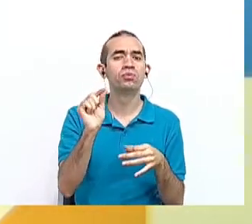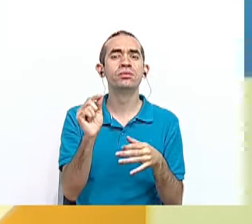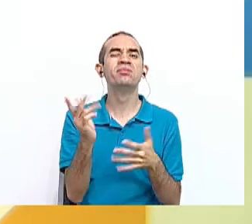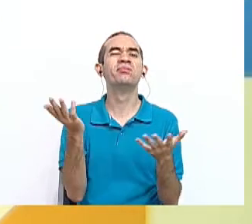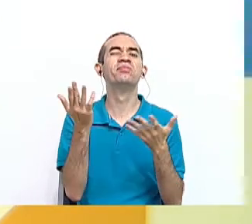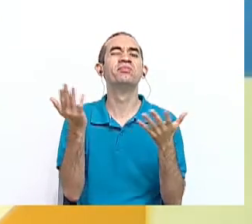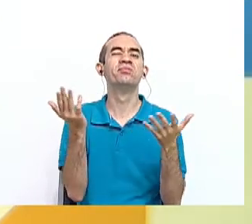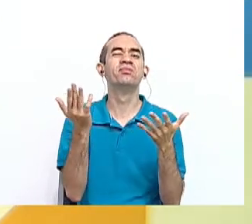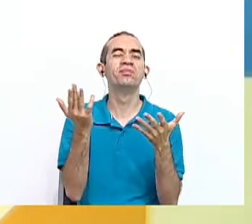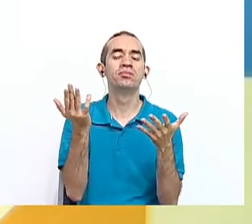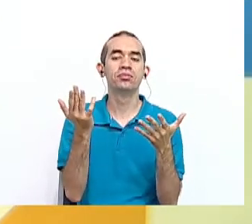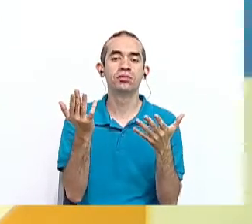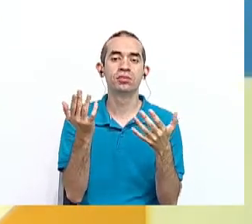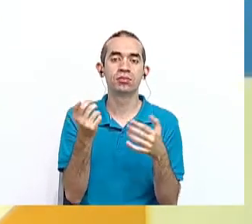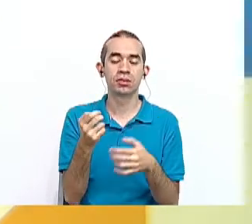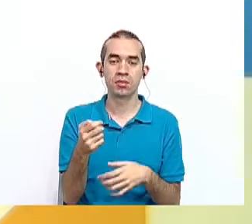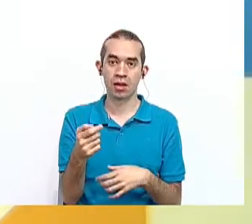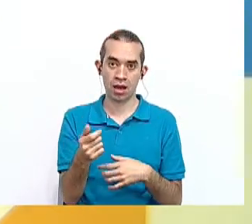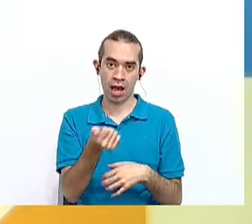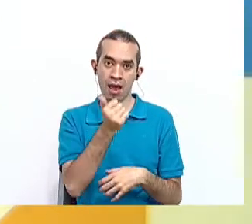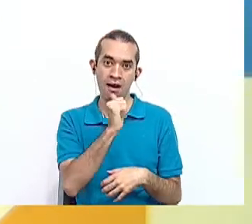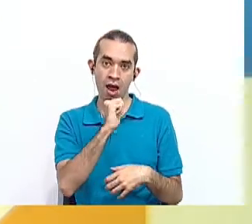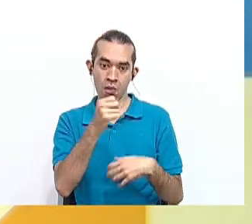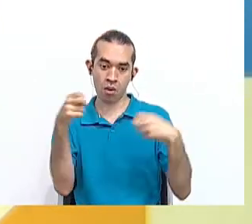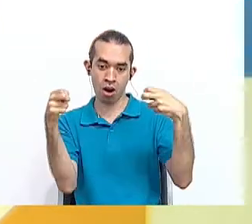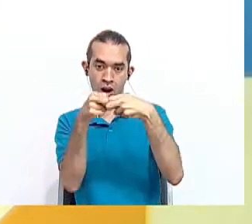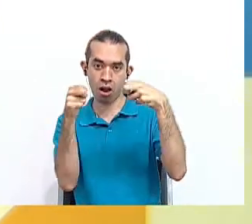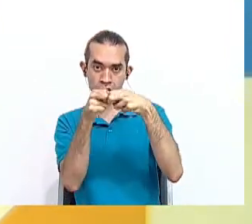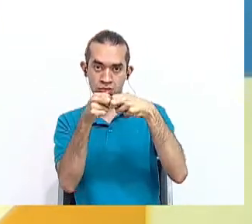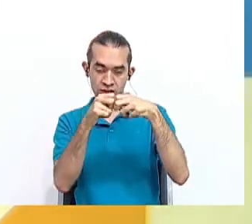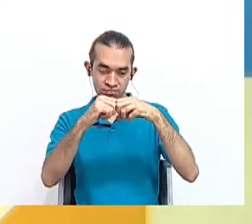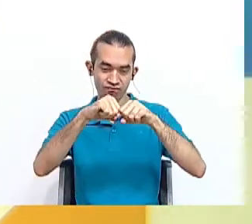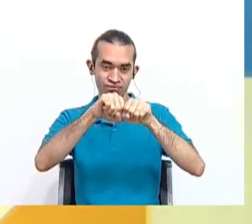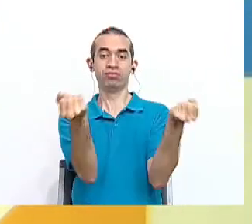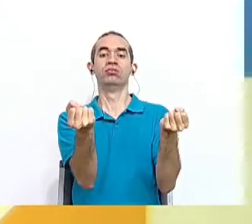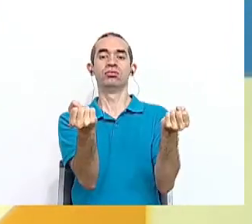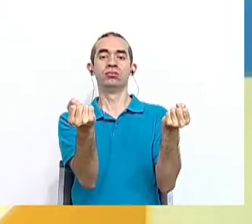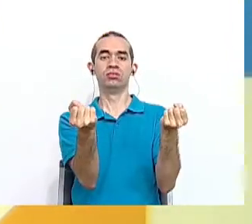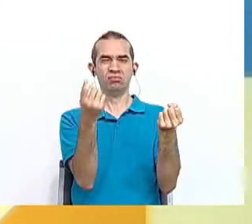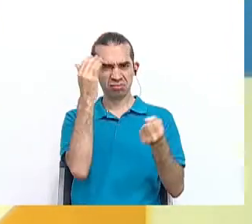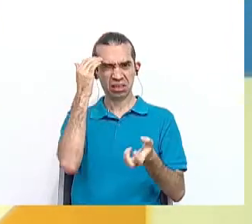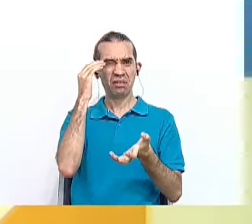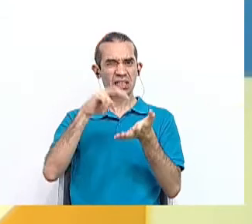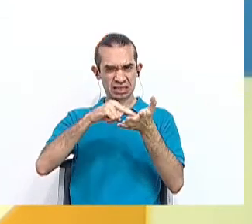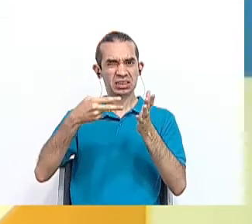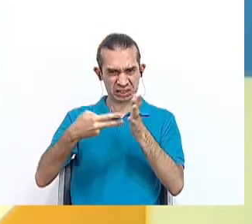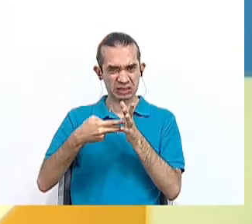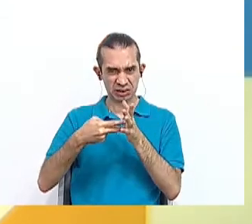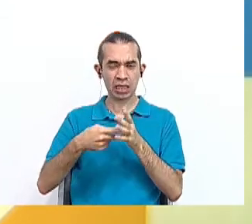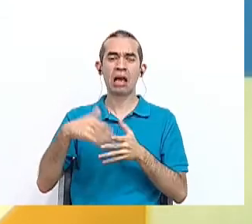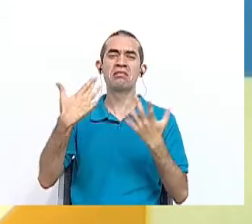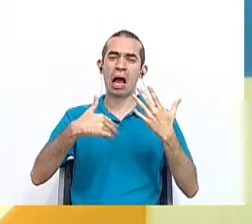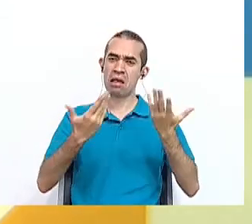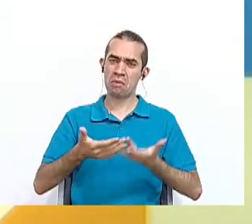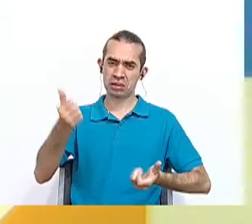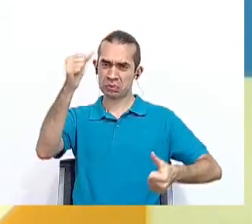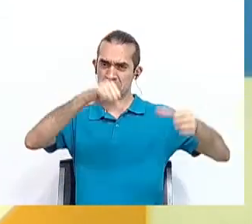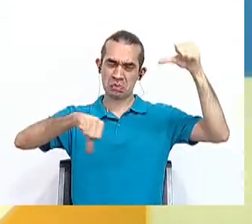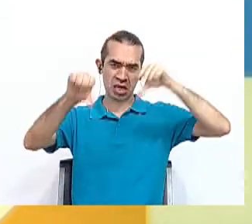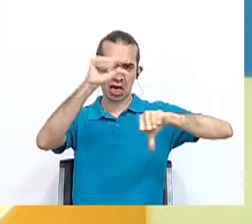la electrólisis. ¿Saben qué es la electrólisis? Tal vez hicieron este experimento en